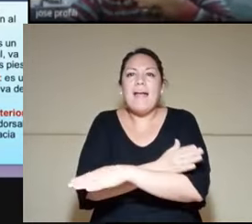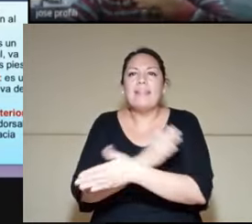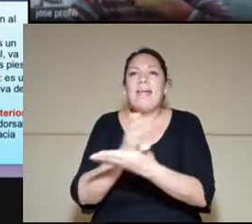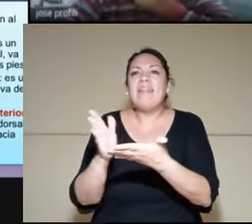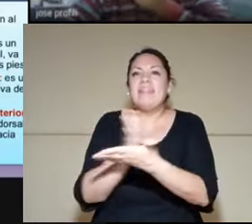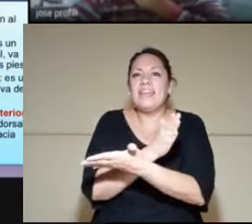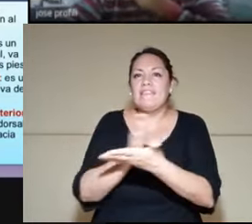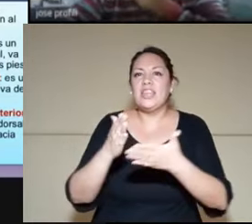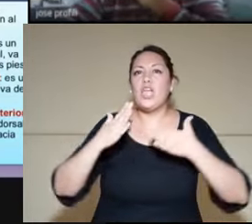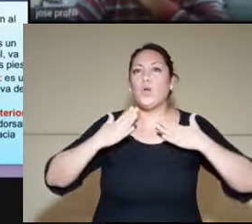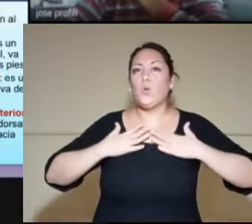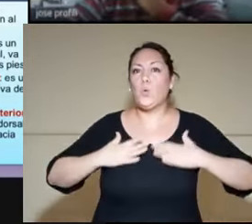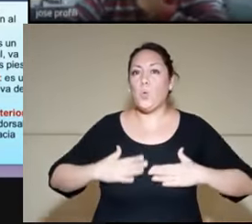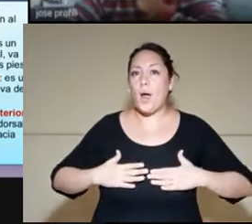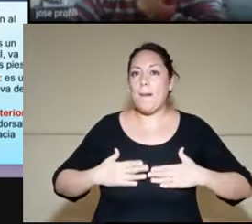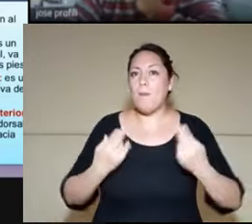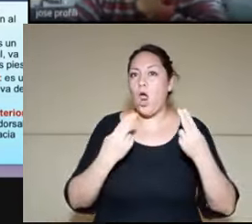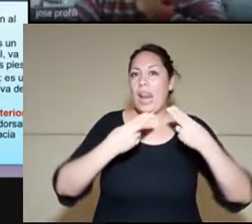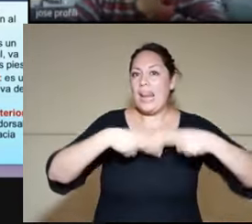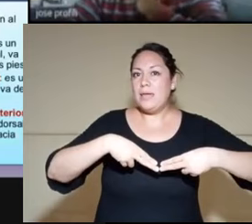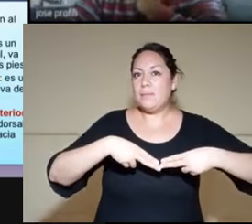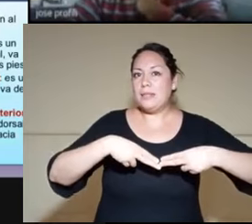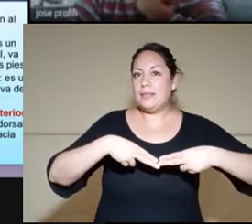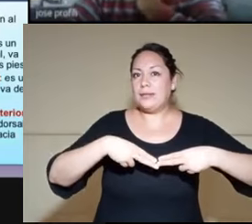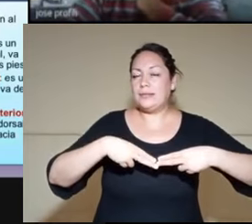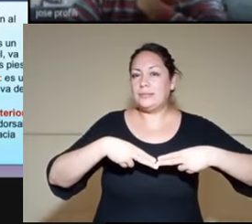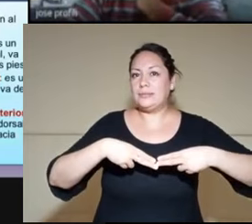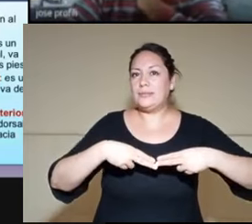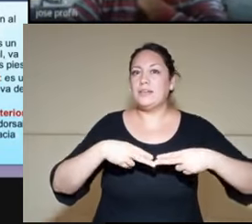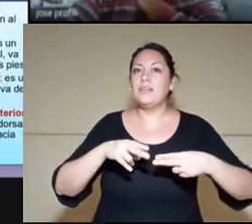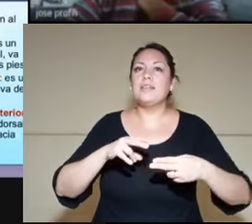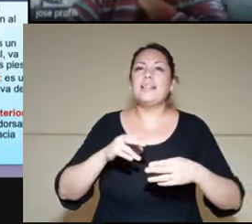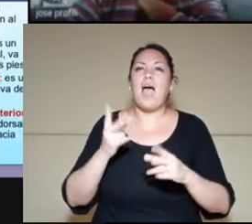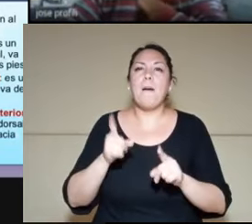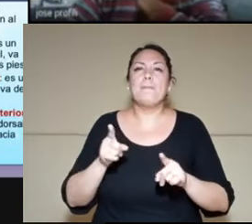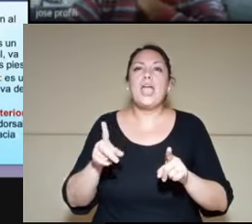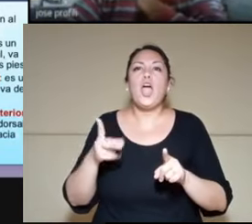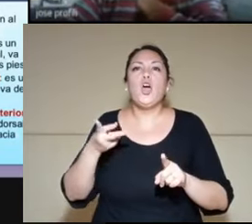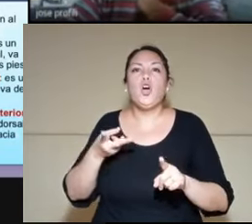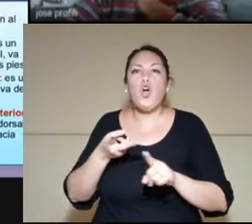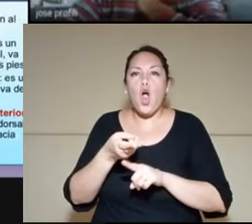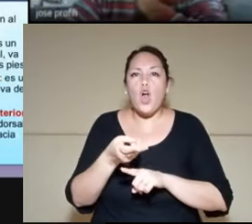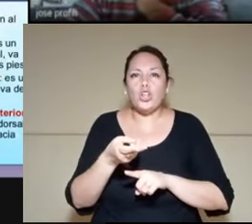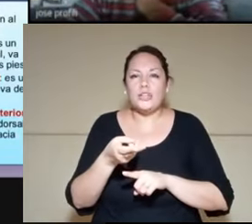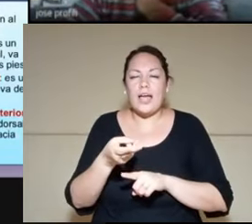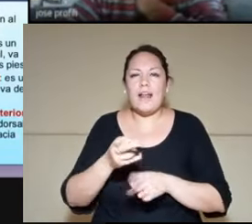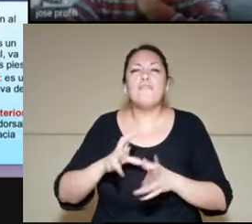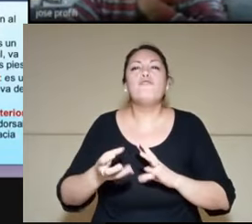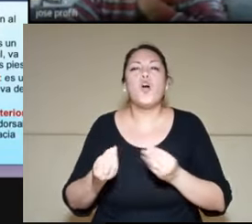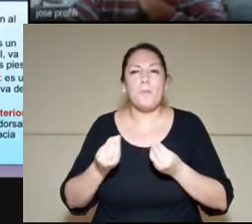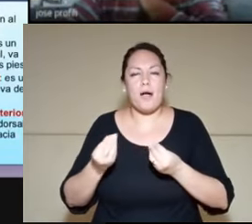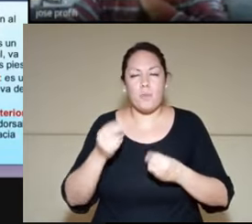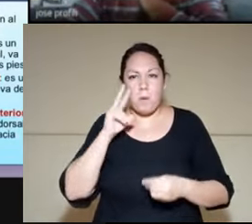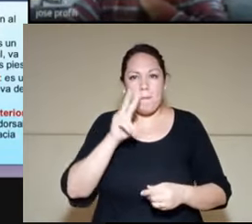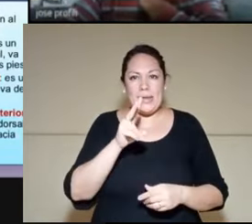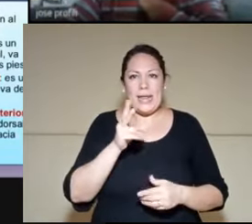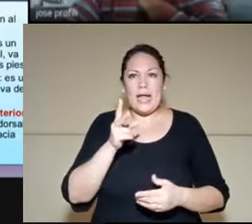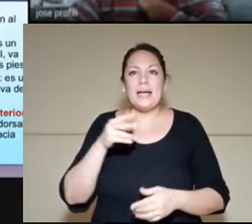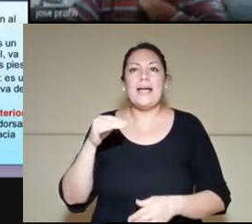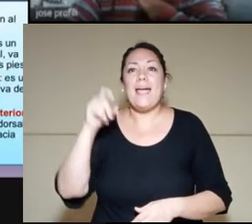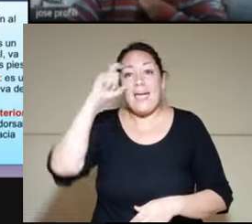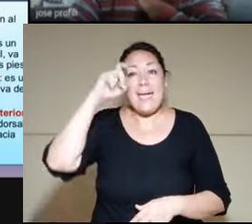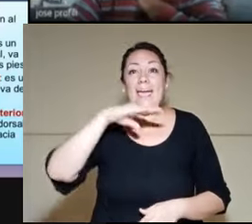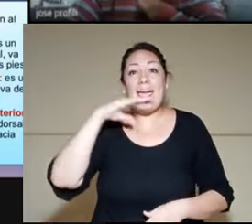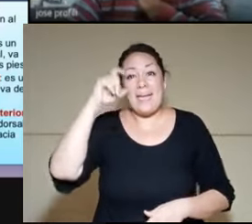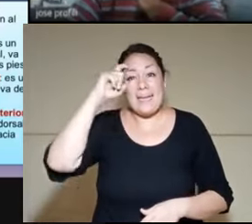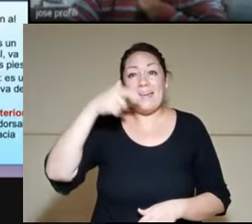necesitamos dividir, poner límites y cortes y hacer cortes. Entonces acá ustedes ven